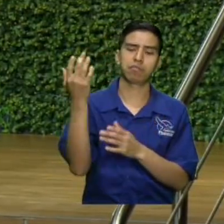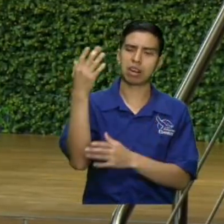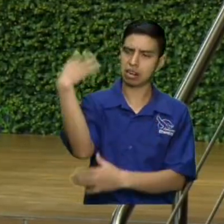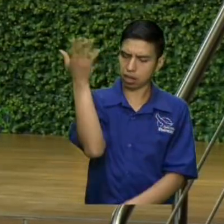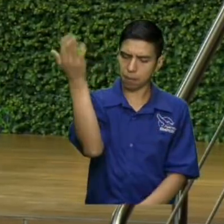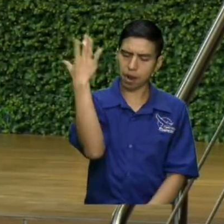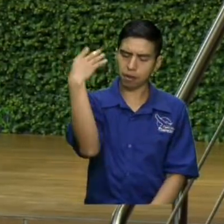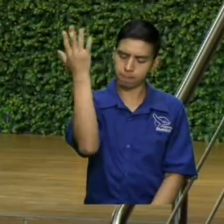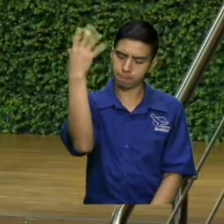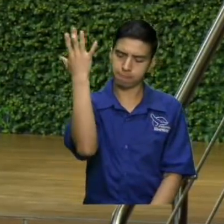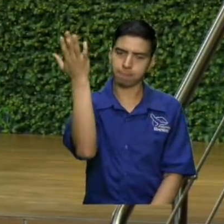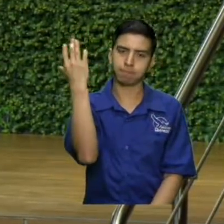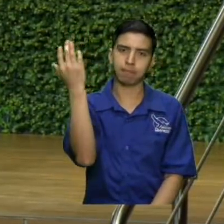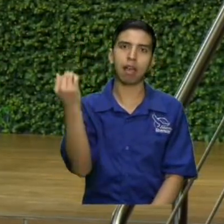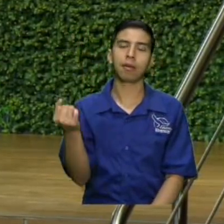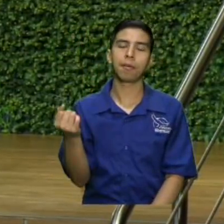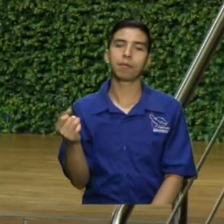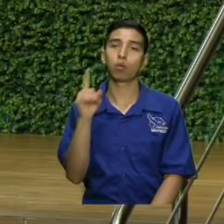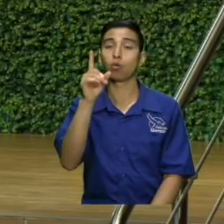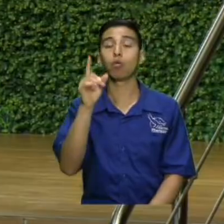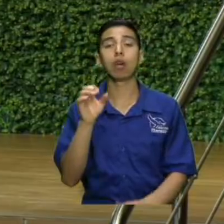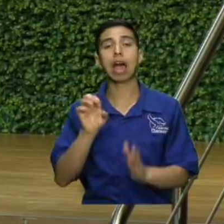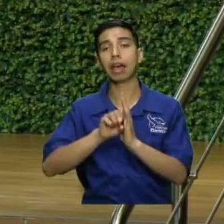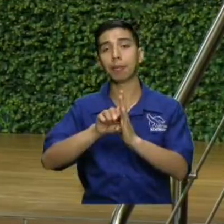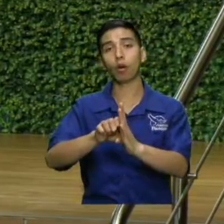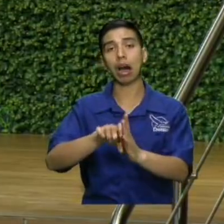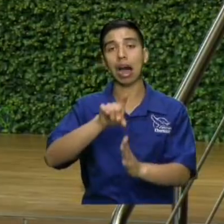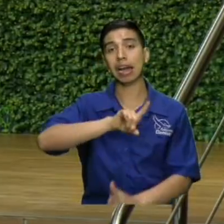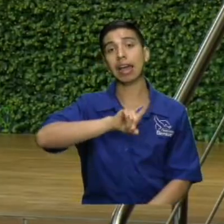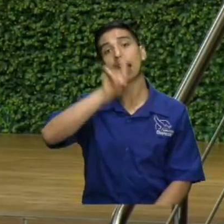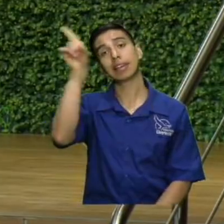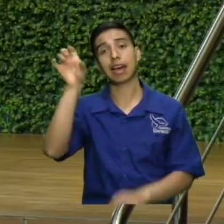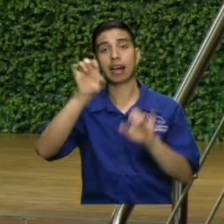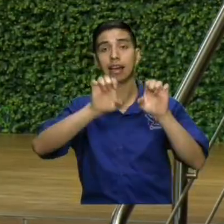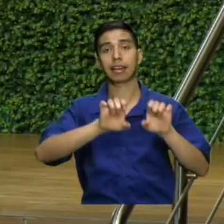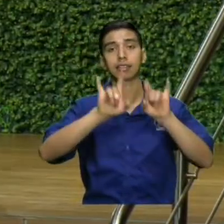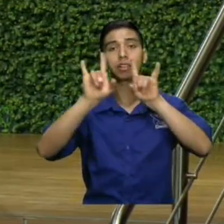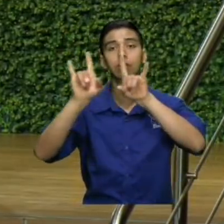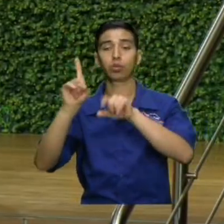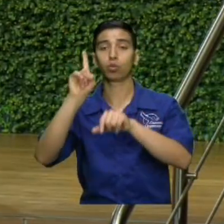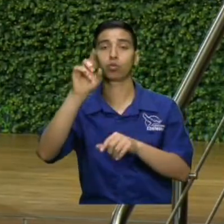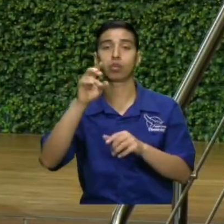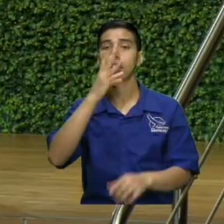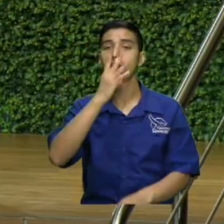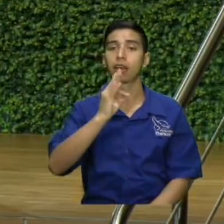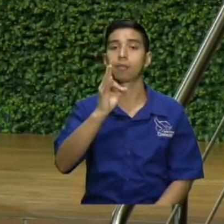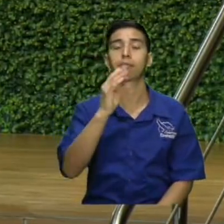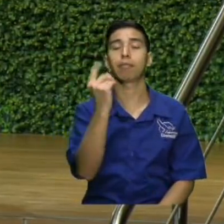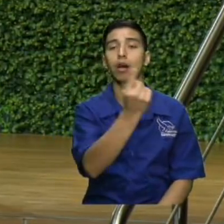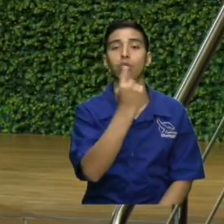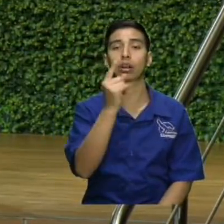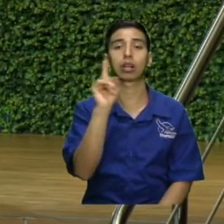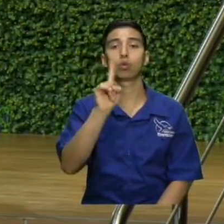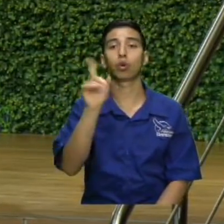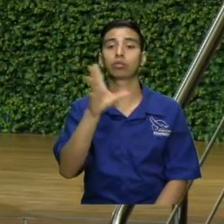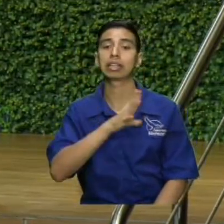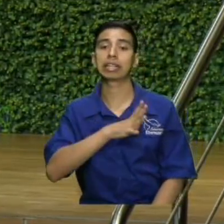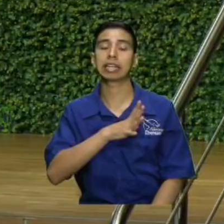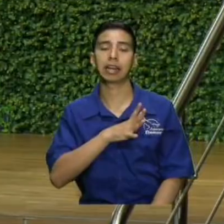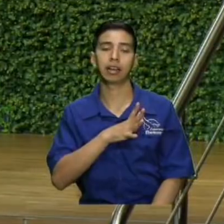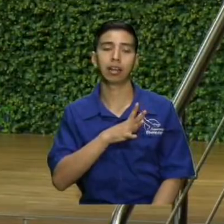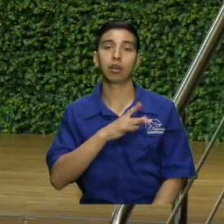Por ejemplo, allá en Estados Unidos, un hermano que no tenía papeles de